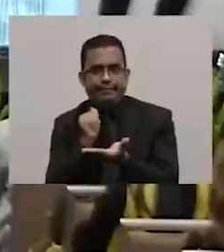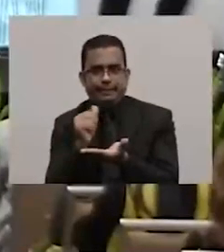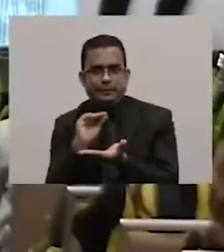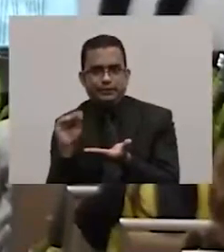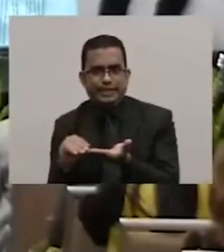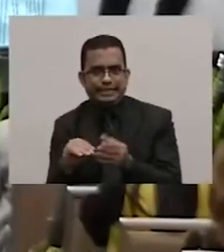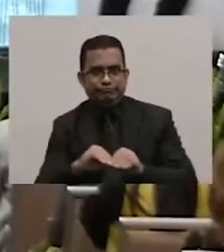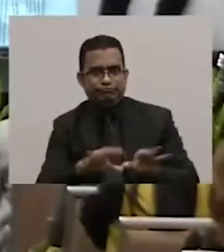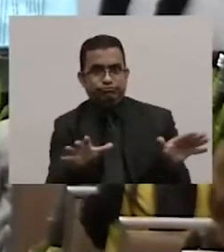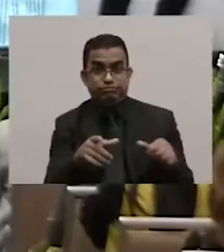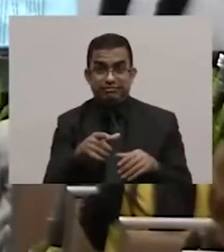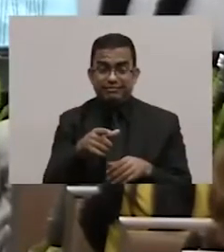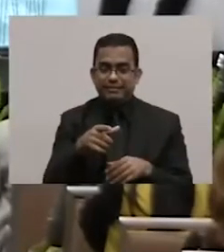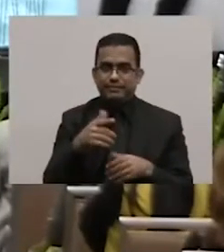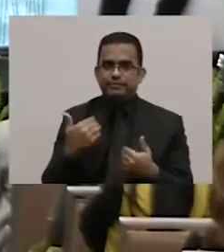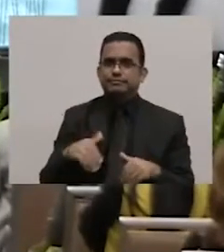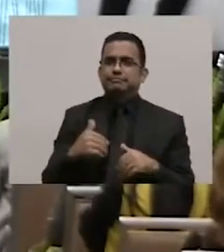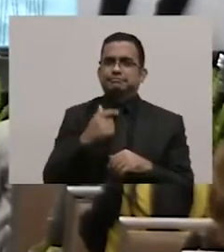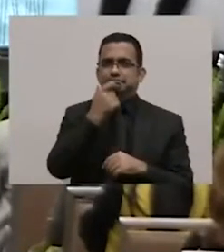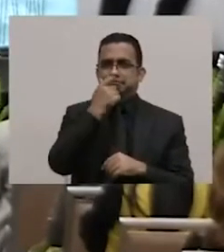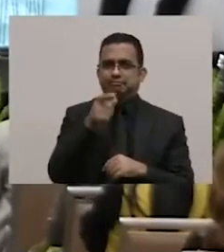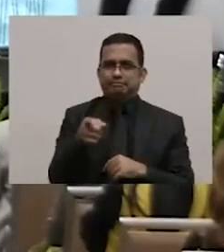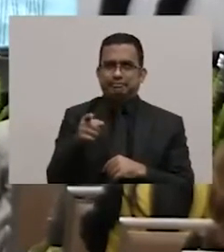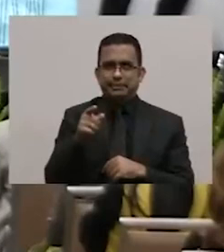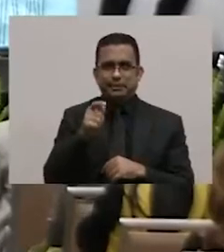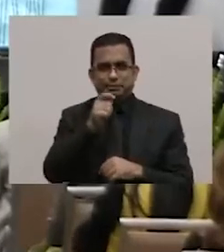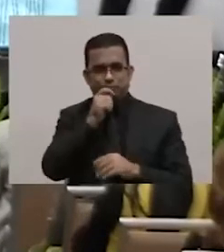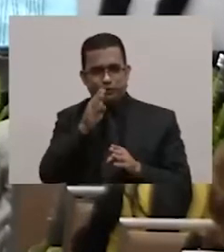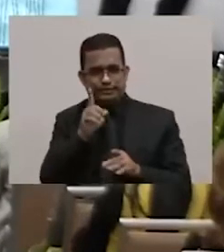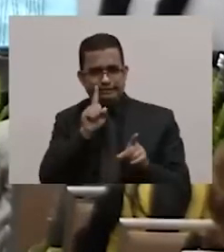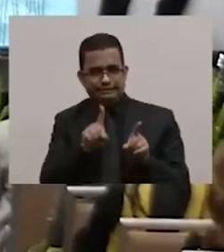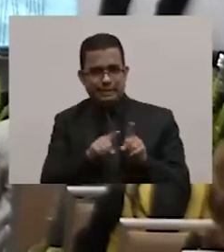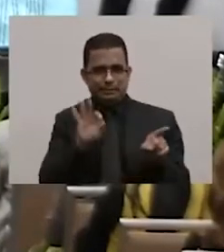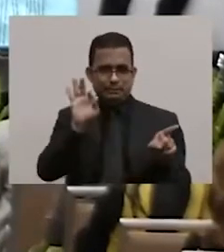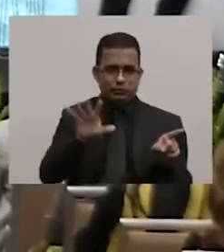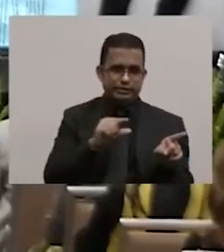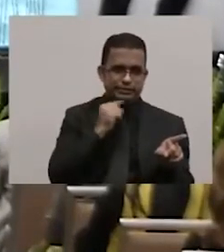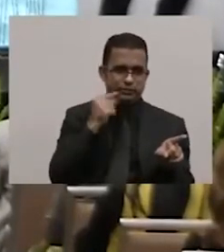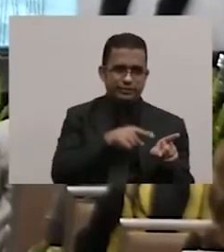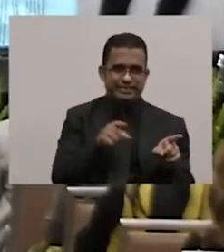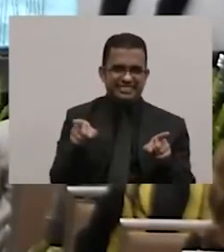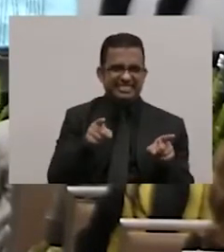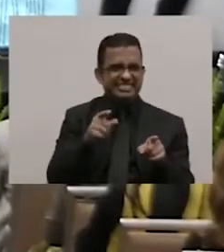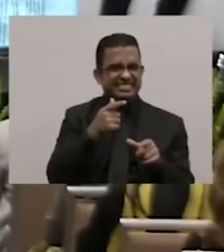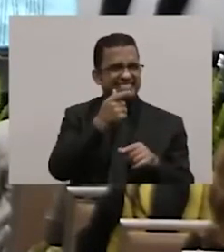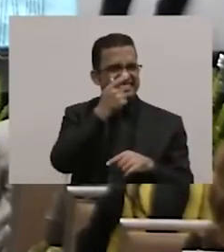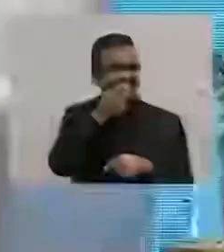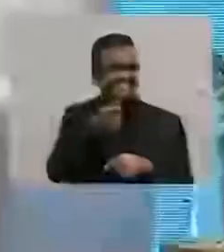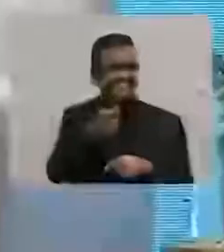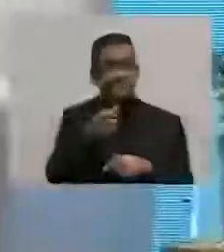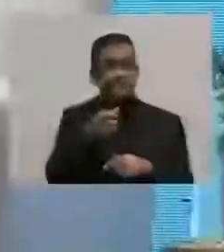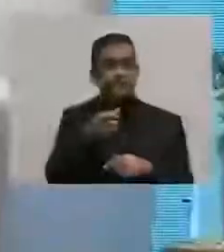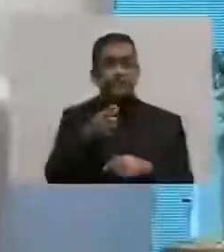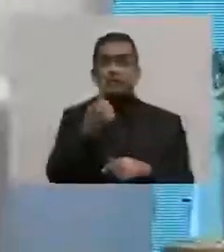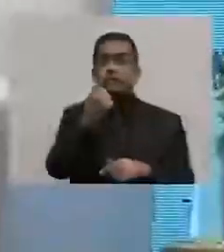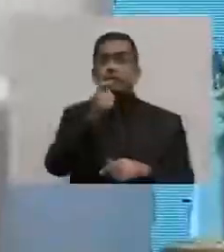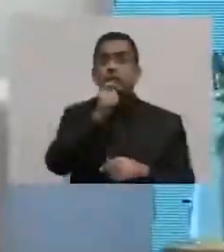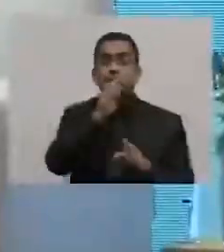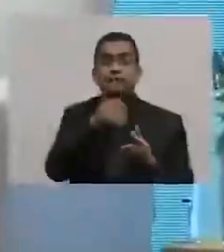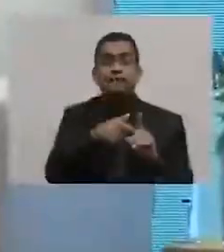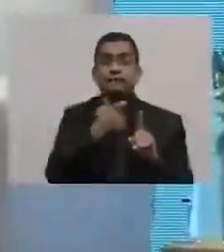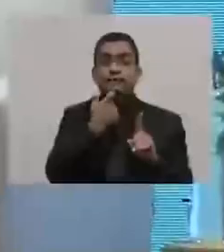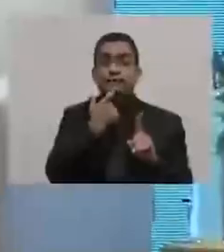esa comparación, ¿verdad? Correcto. Te da una perspectiva. Una perspectiva. Eso sí, te da una cosa perspectiva. Que el periodista, incluso hay un principio muy básico, dice